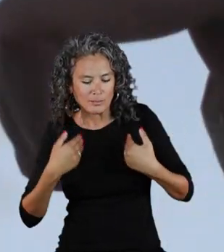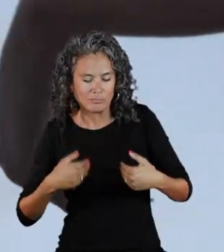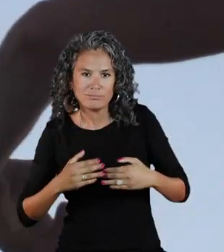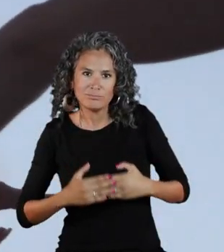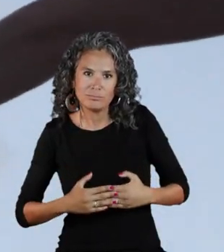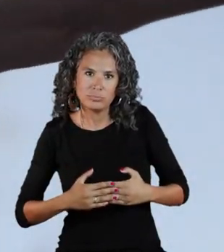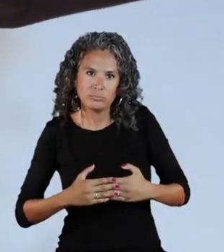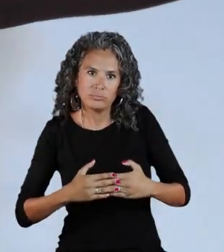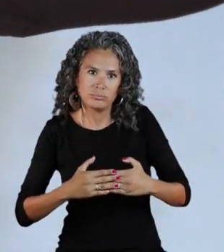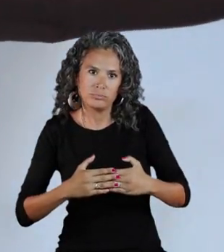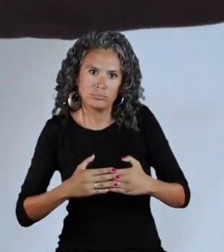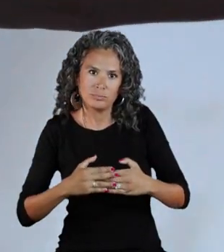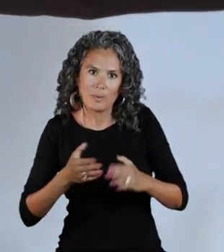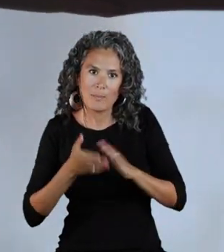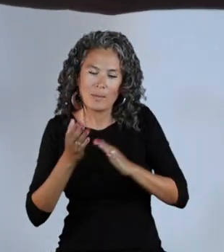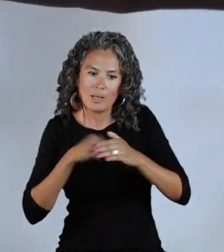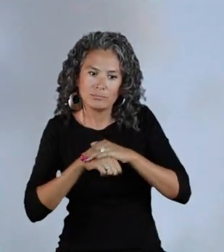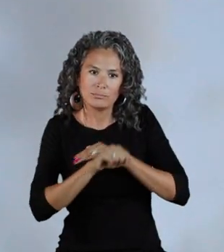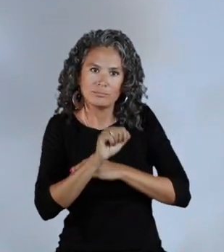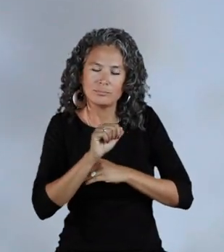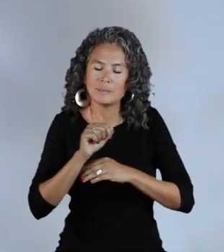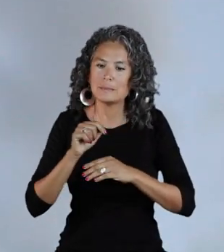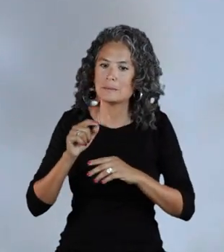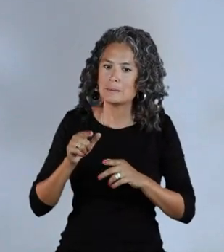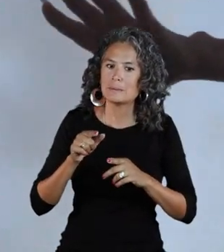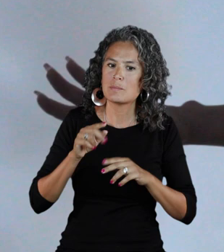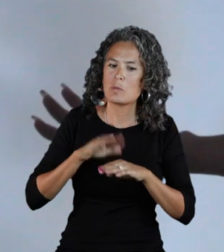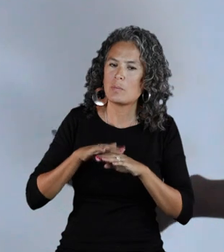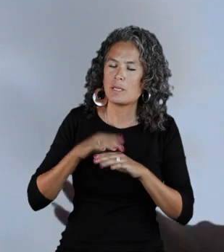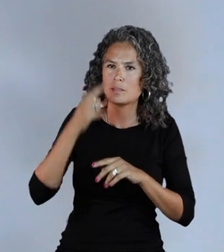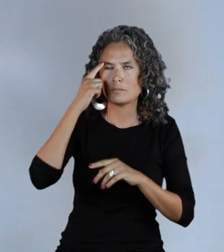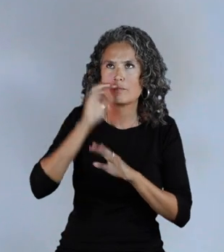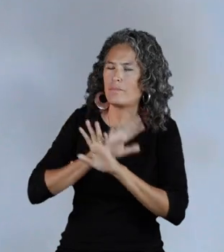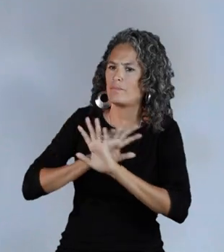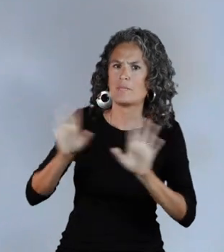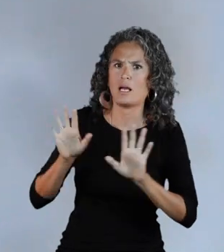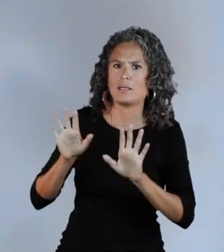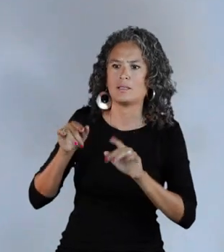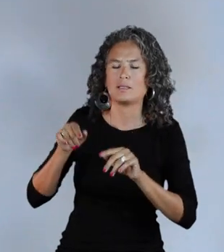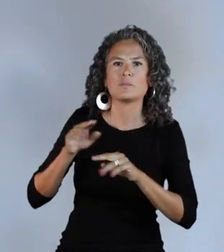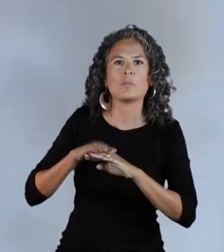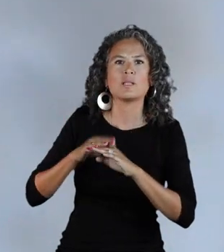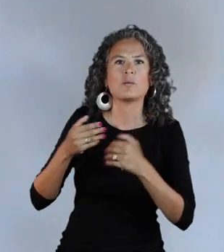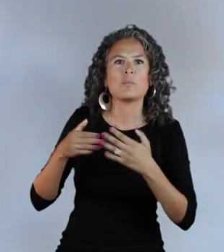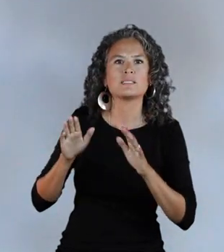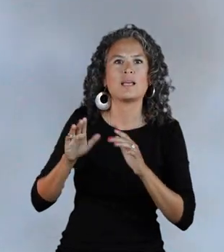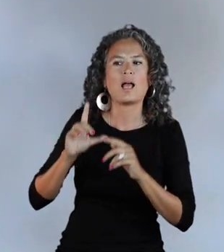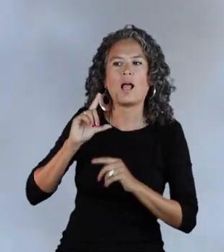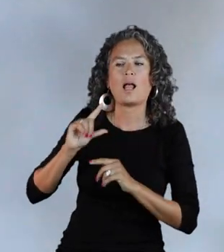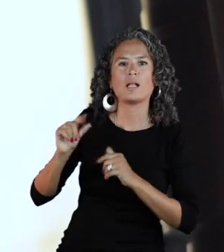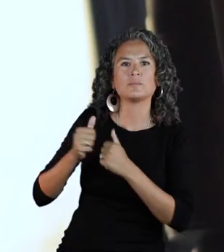llegar a término. Y ahí fue donde dije, no, ya está. Ahí empecé a alejarme